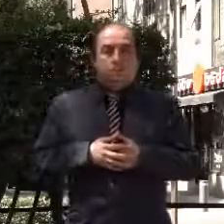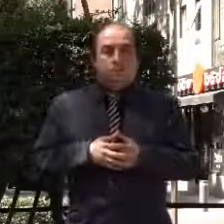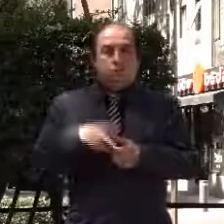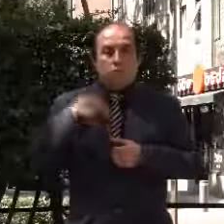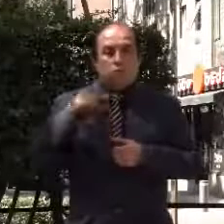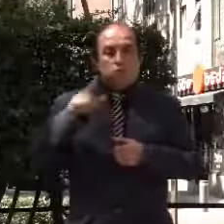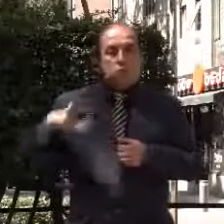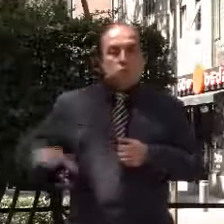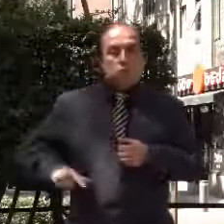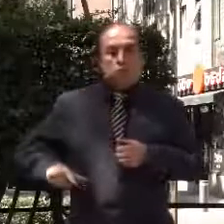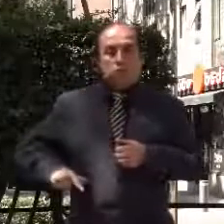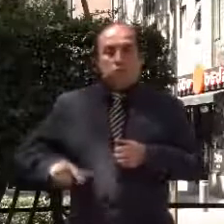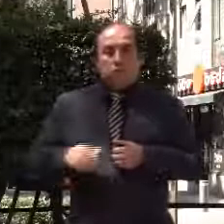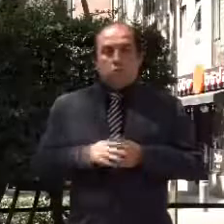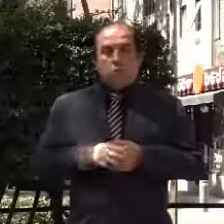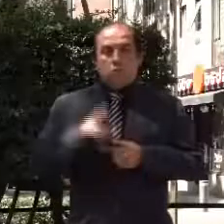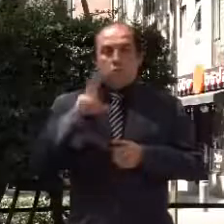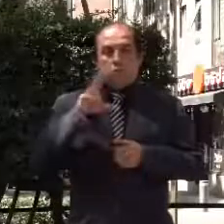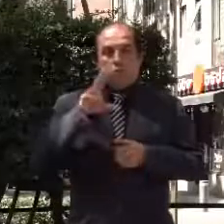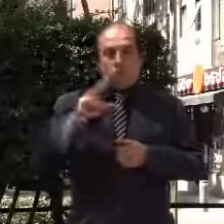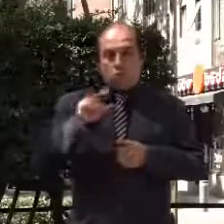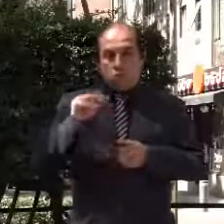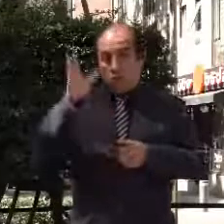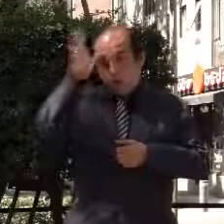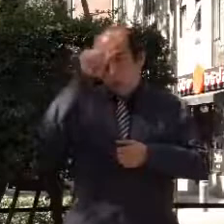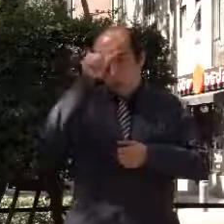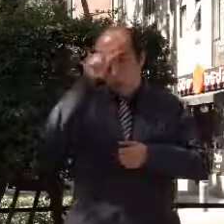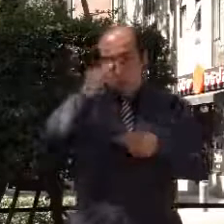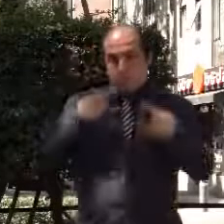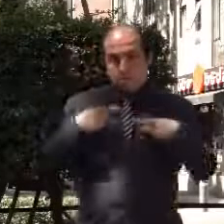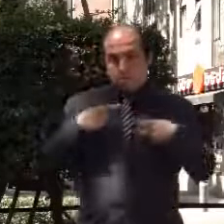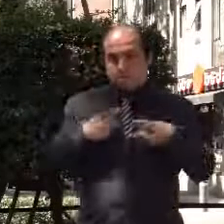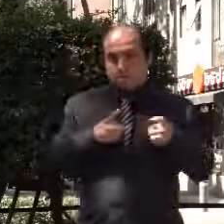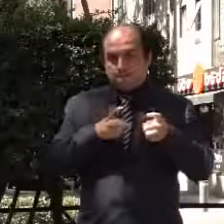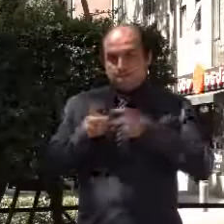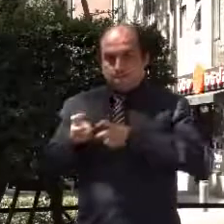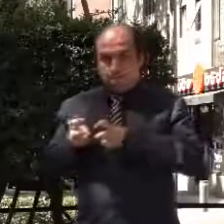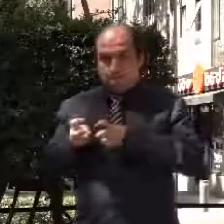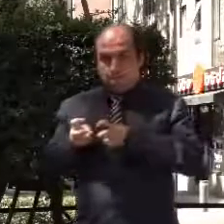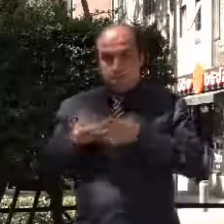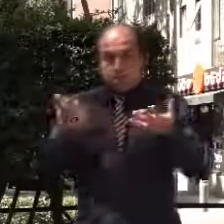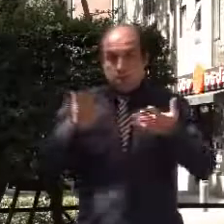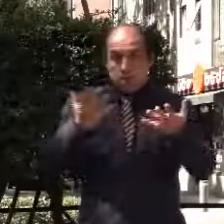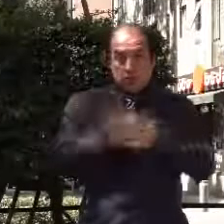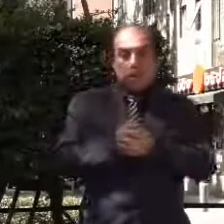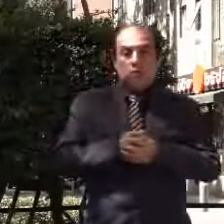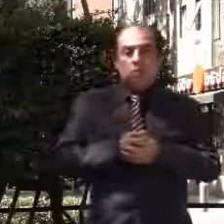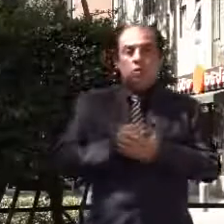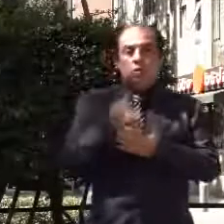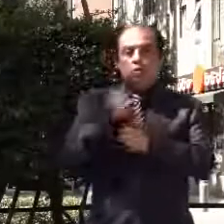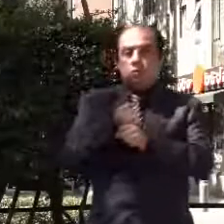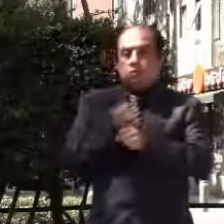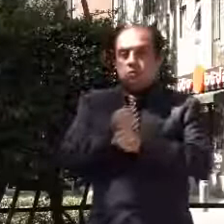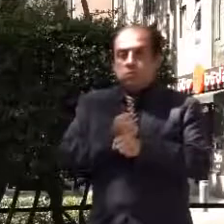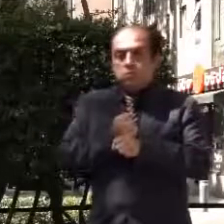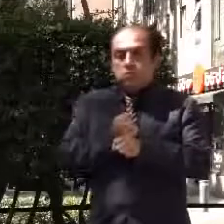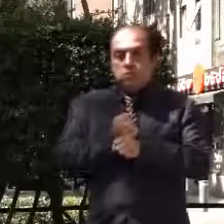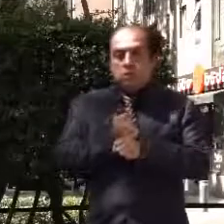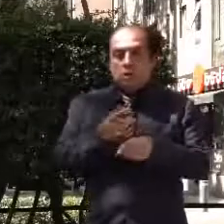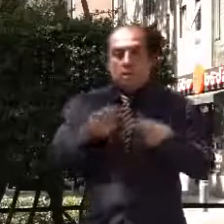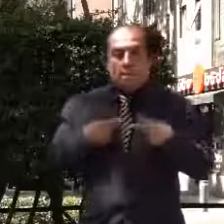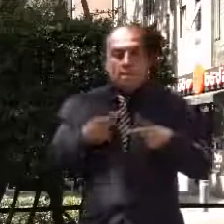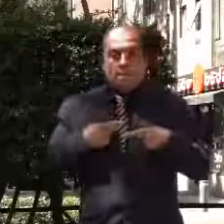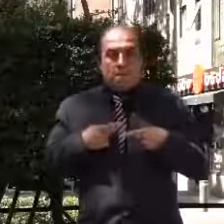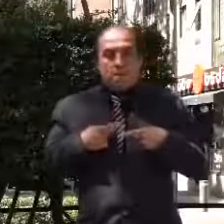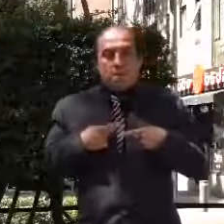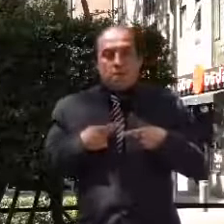gobierno no pacta con criminales, ¿se está haciendo alguna investigación de funcionarios